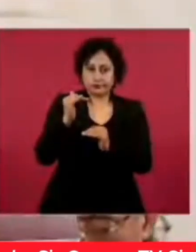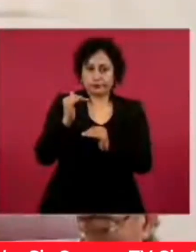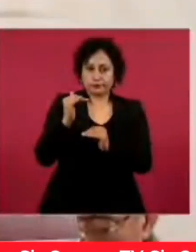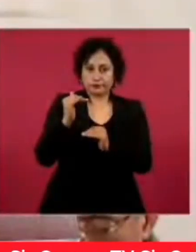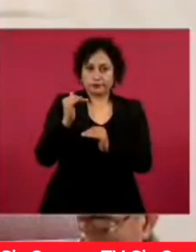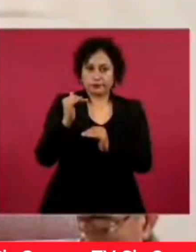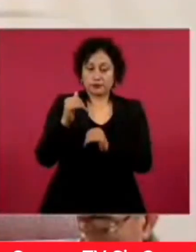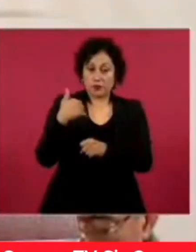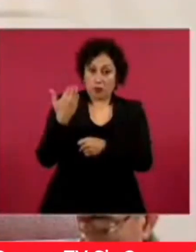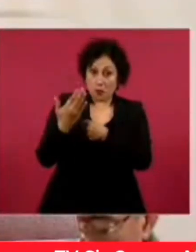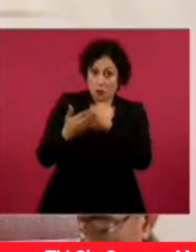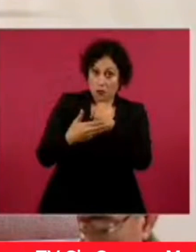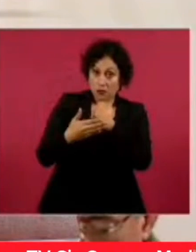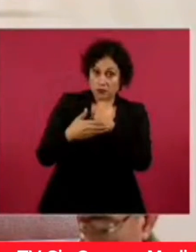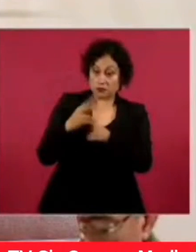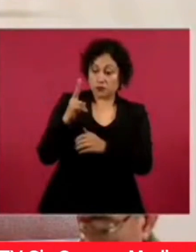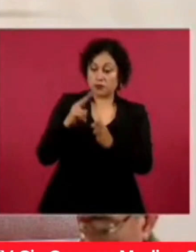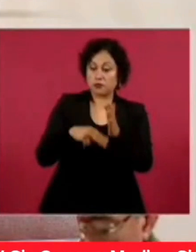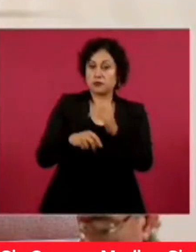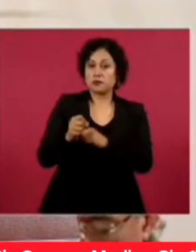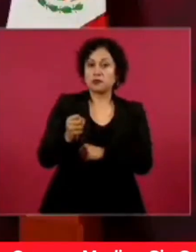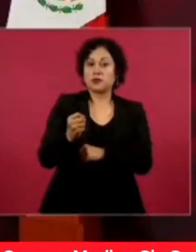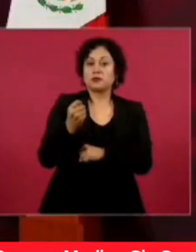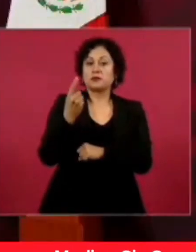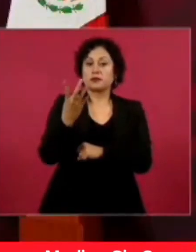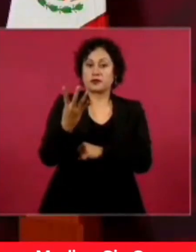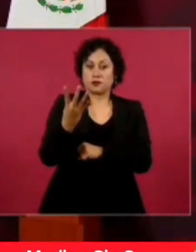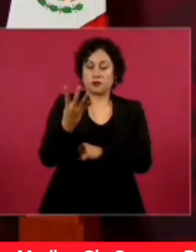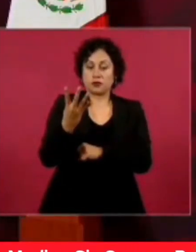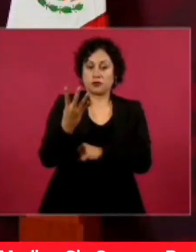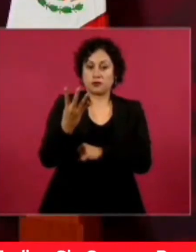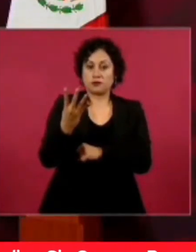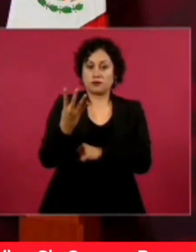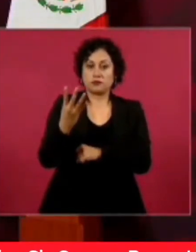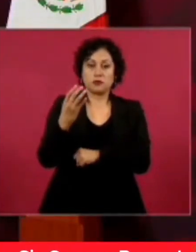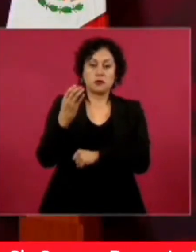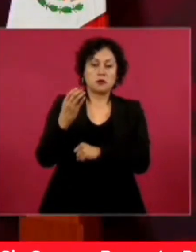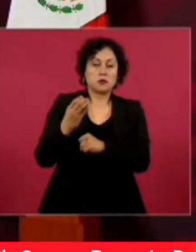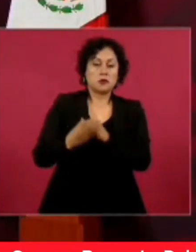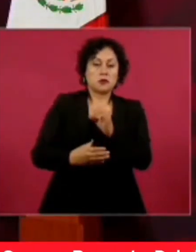y que el año próximo cerremos con 1.3